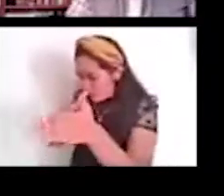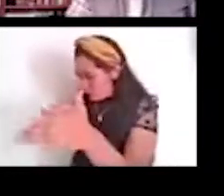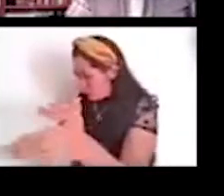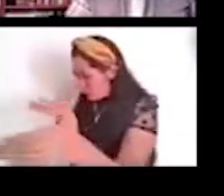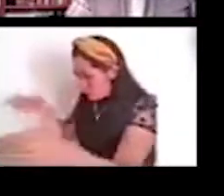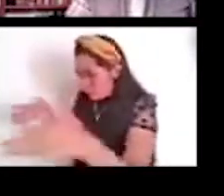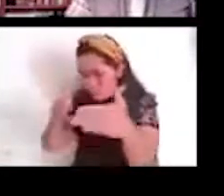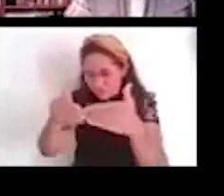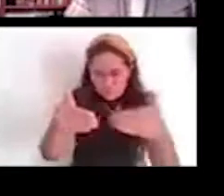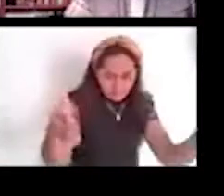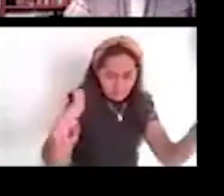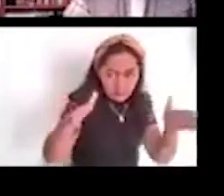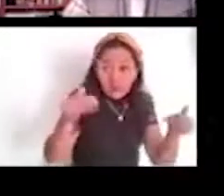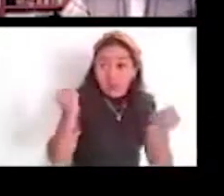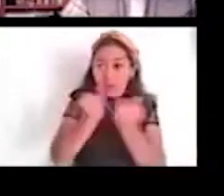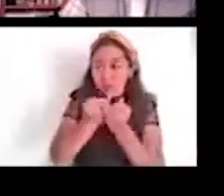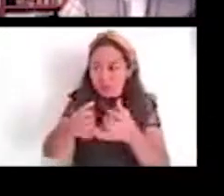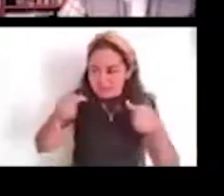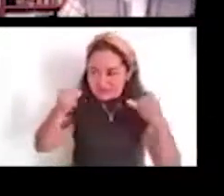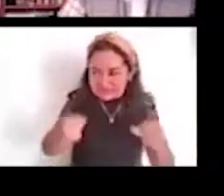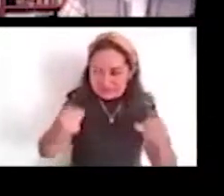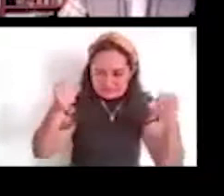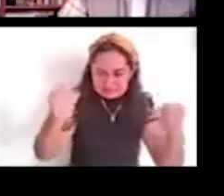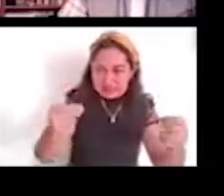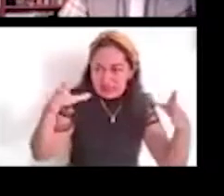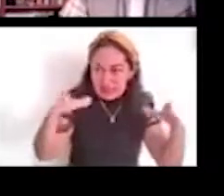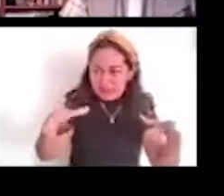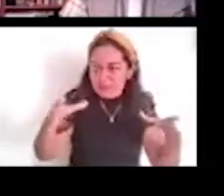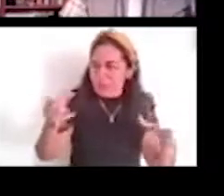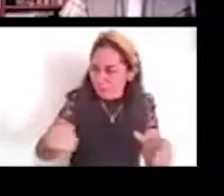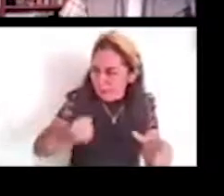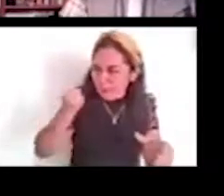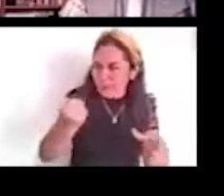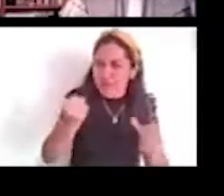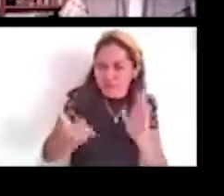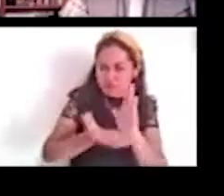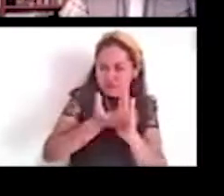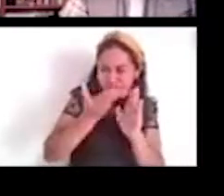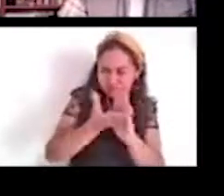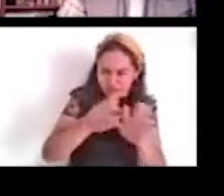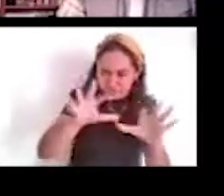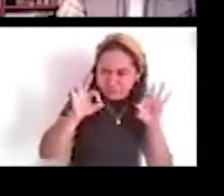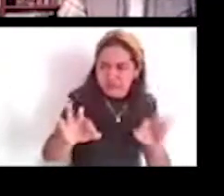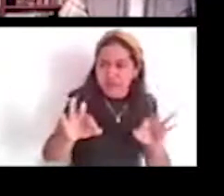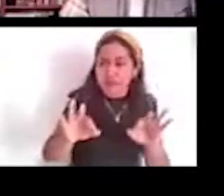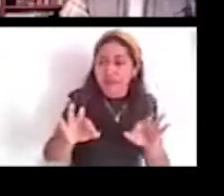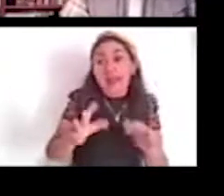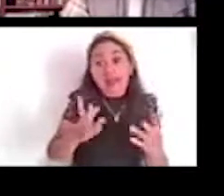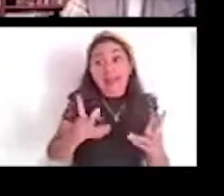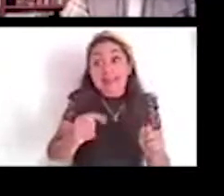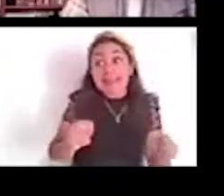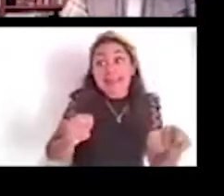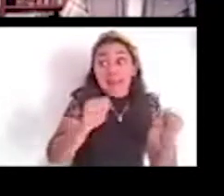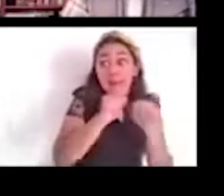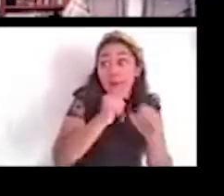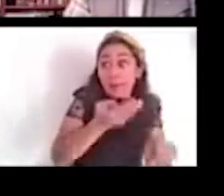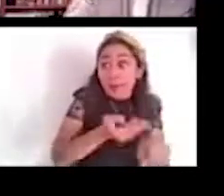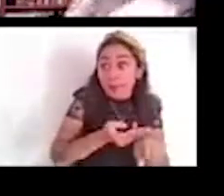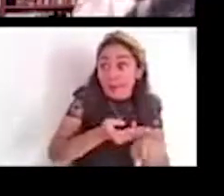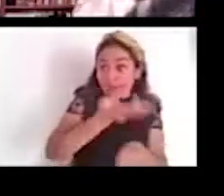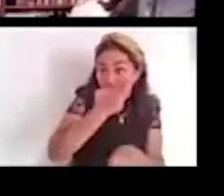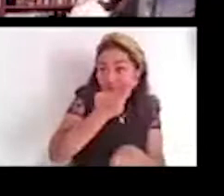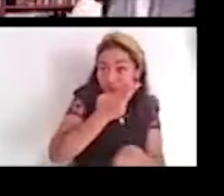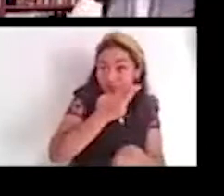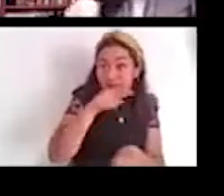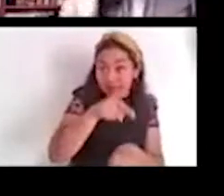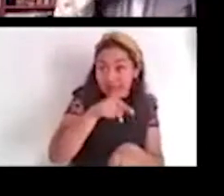superficie sobre la que se va a edificar. Debajo del Templo Mayor se encontrarán, tarde o temprano, más